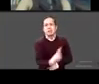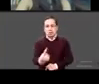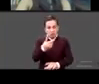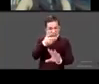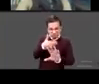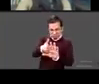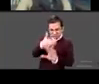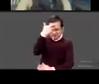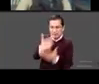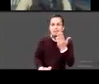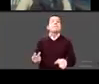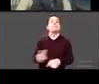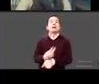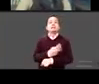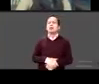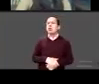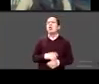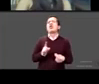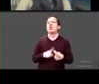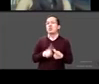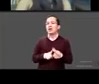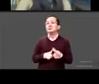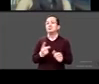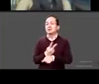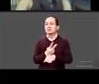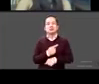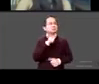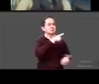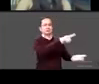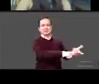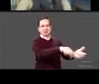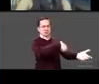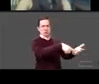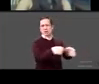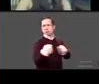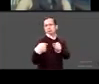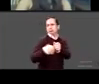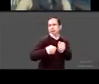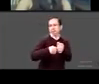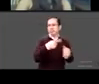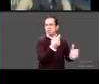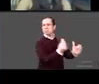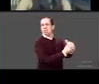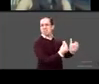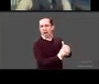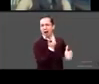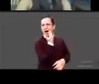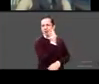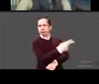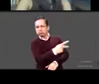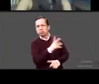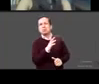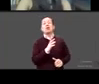en aquellos lugares en donde no vemos, en los lugares más íntimos, en los lugares que deberían de ser los lugares, sobre todo los lugares